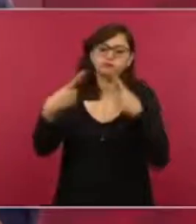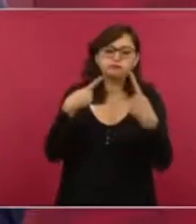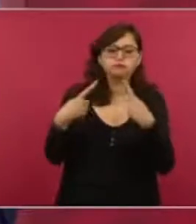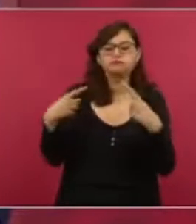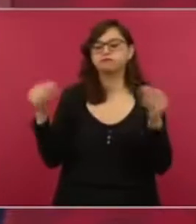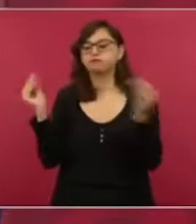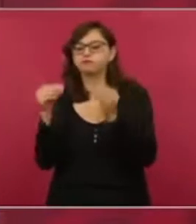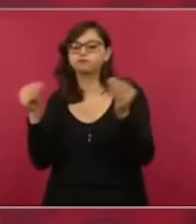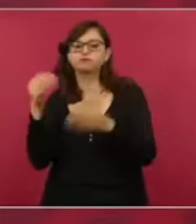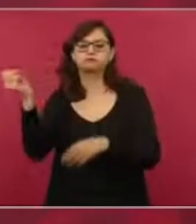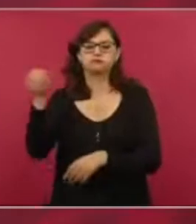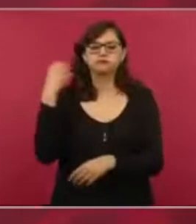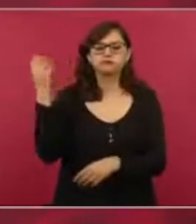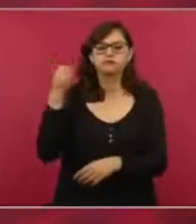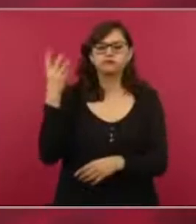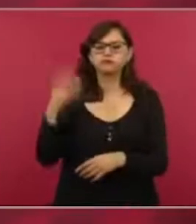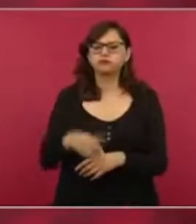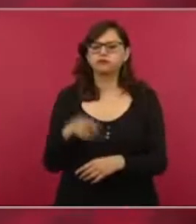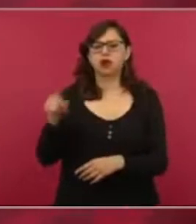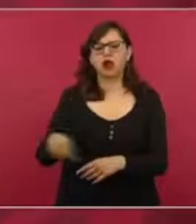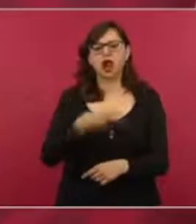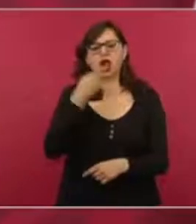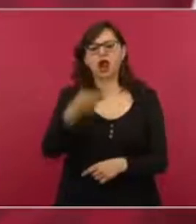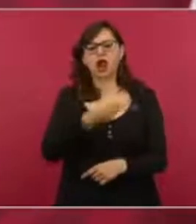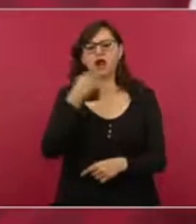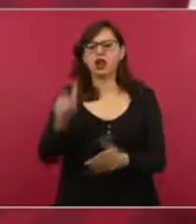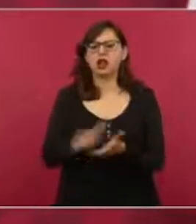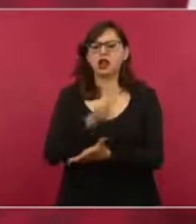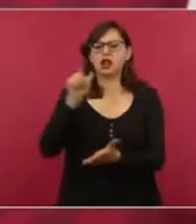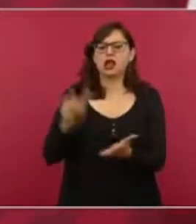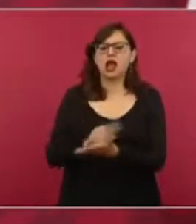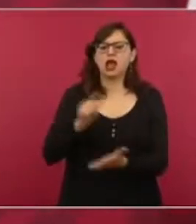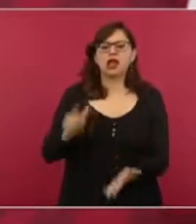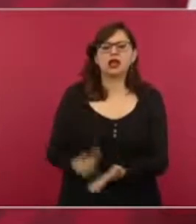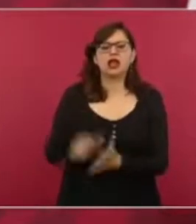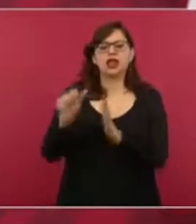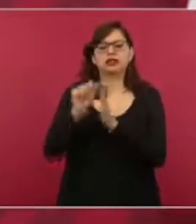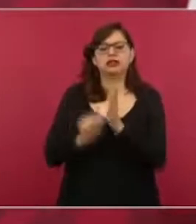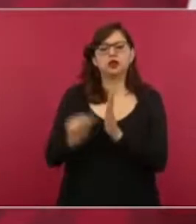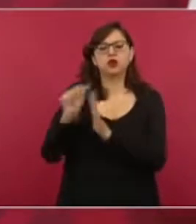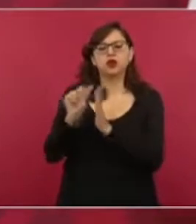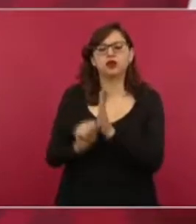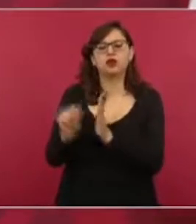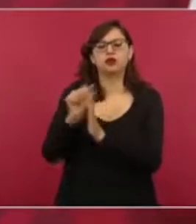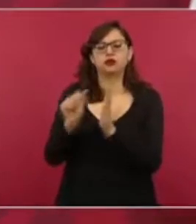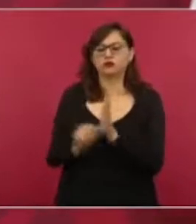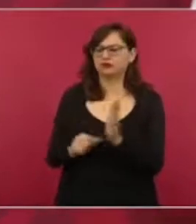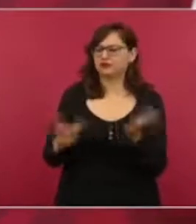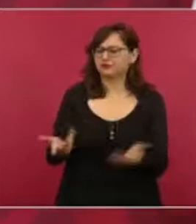y es pura fundamentación legal, no van al fondo.